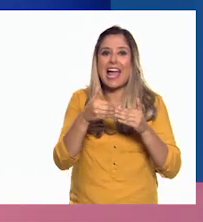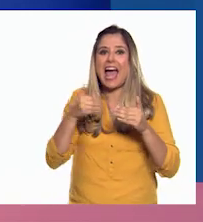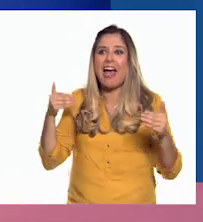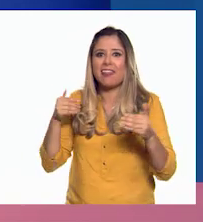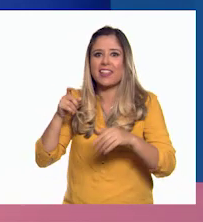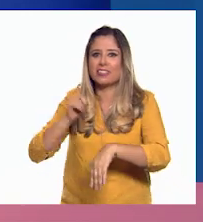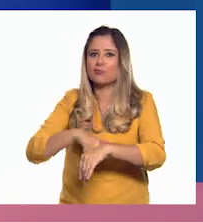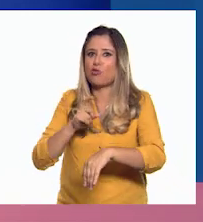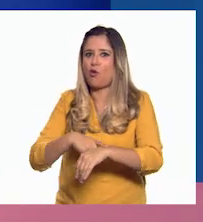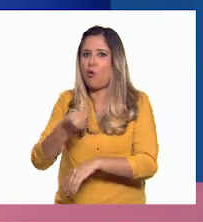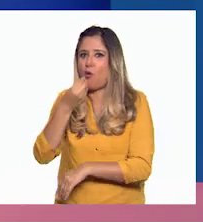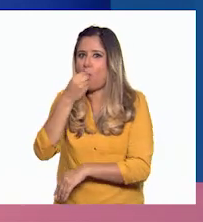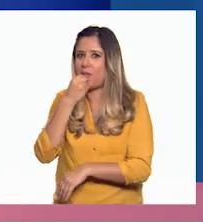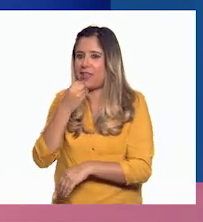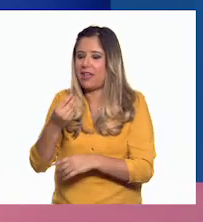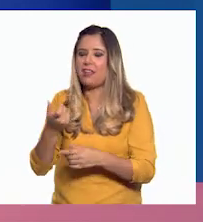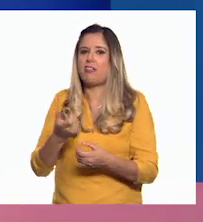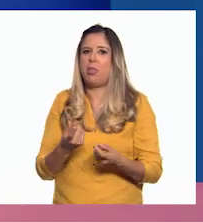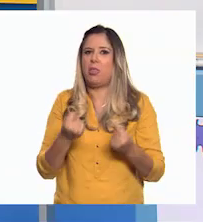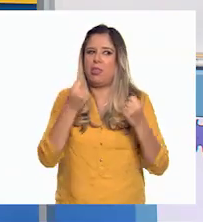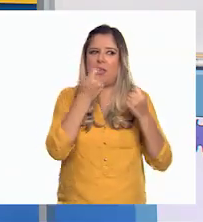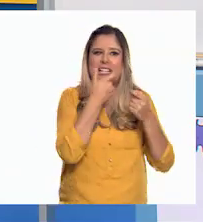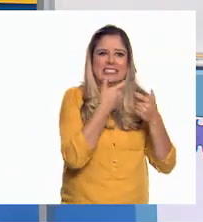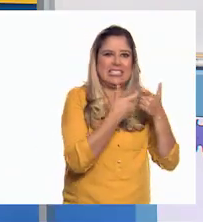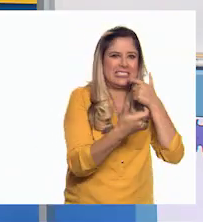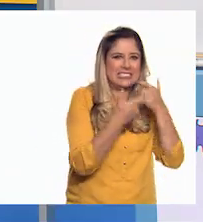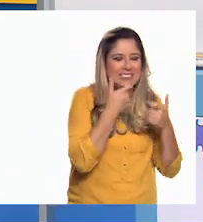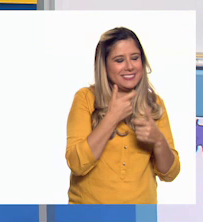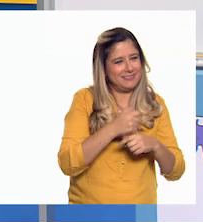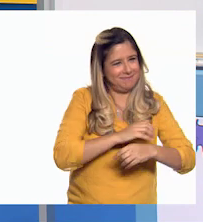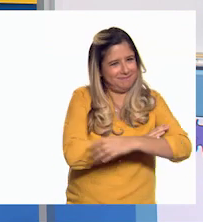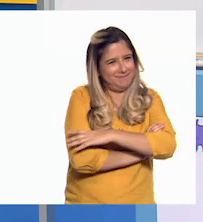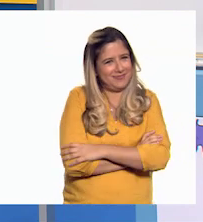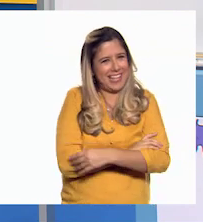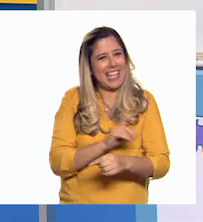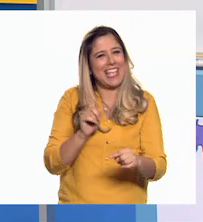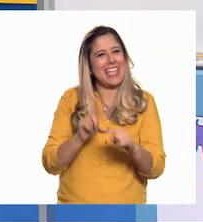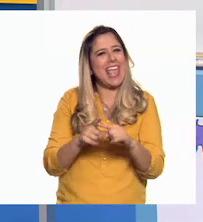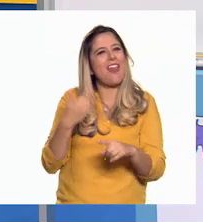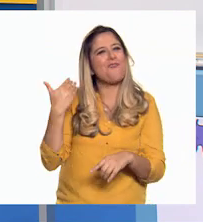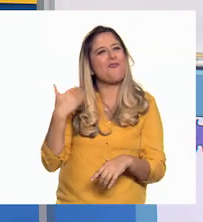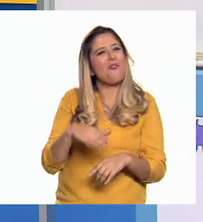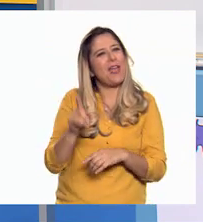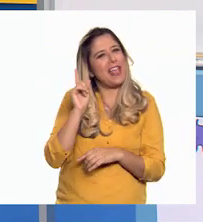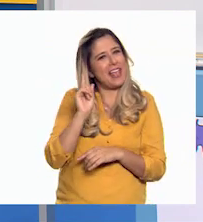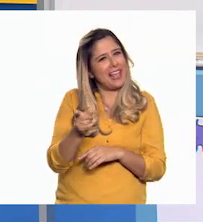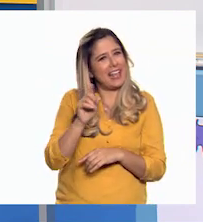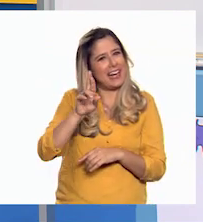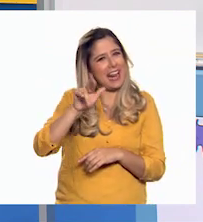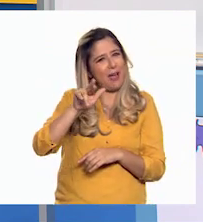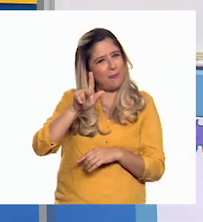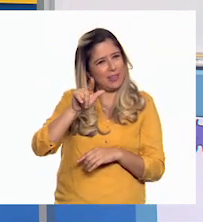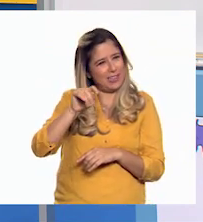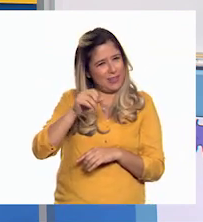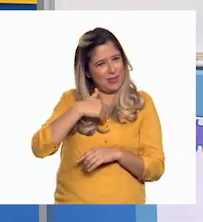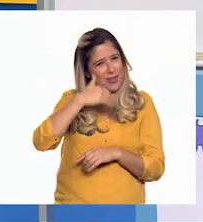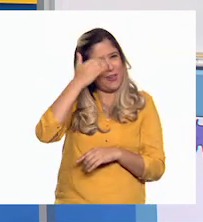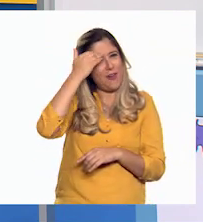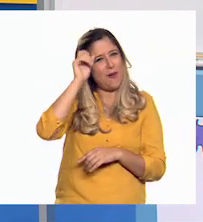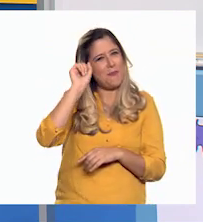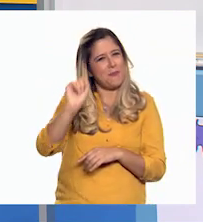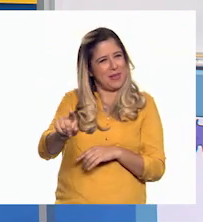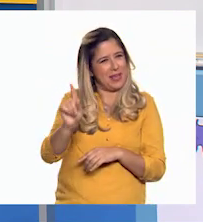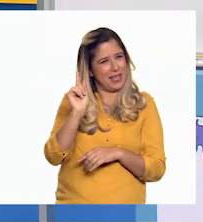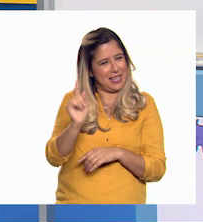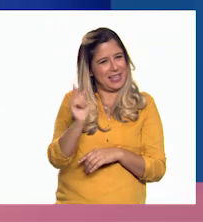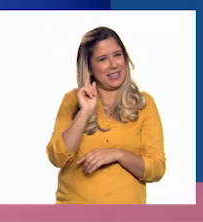hora de la comida. ¿De quién estamos hablando, Raulito? Se me hace que conozco a ese niño de quien